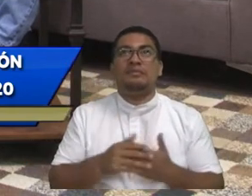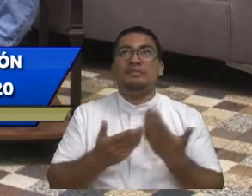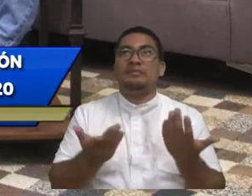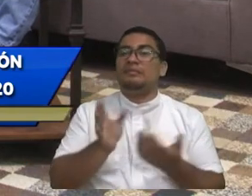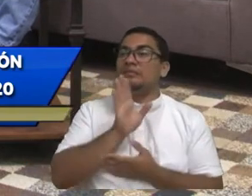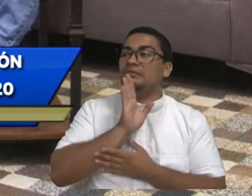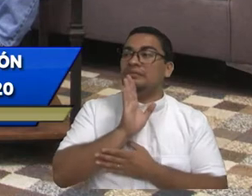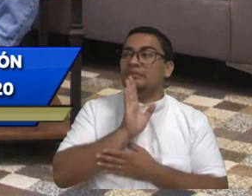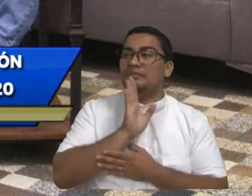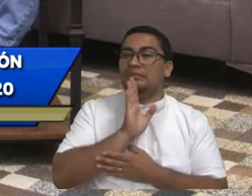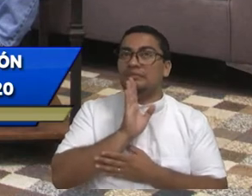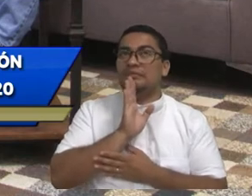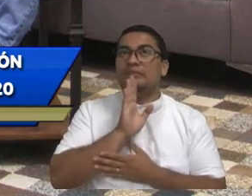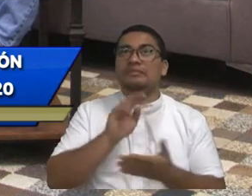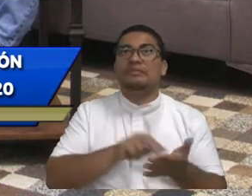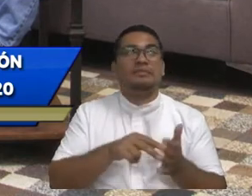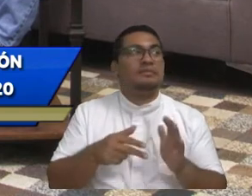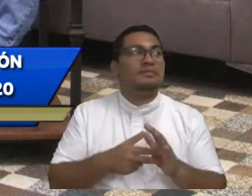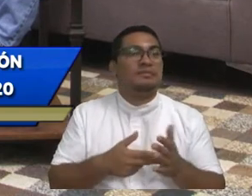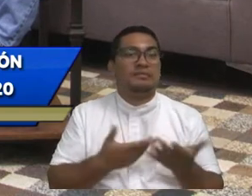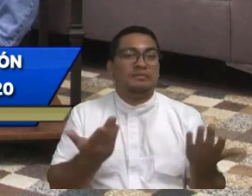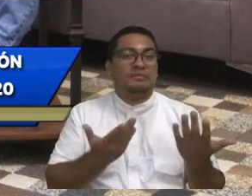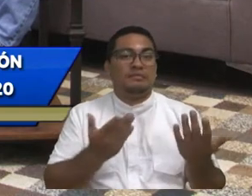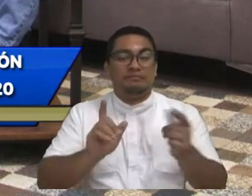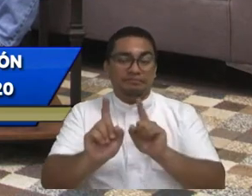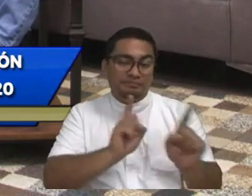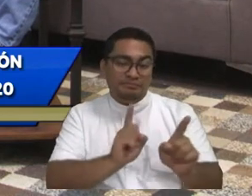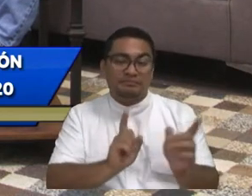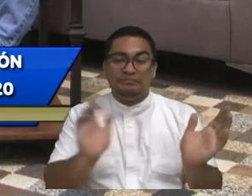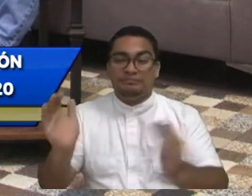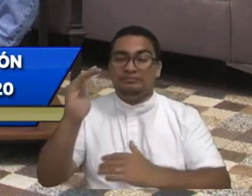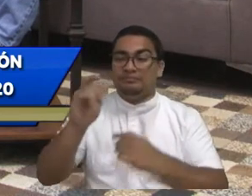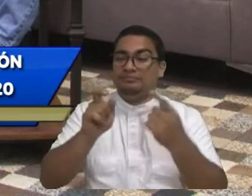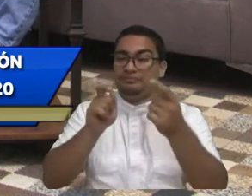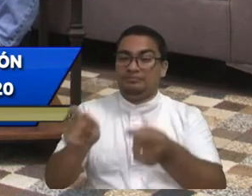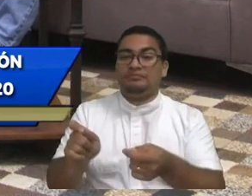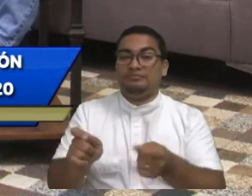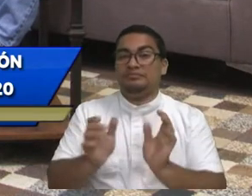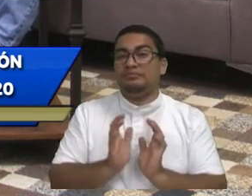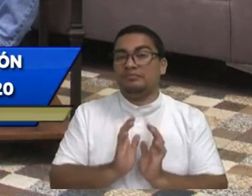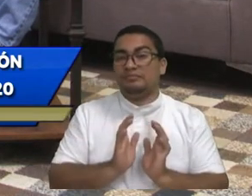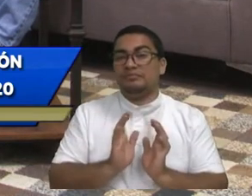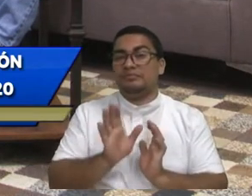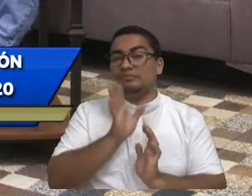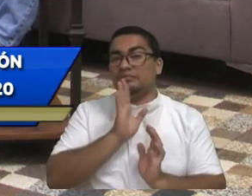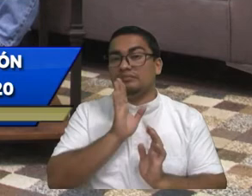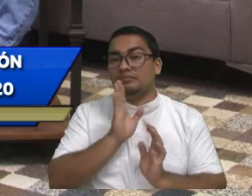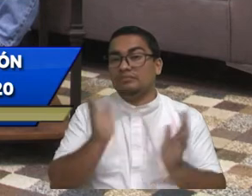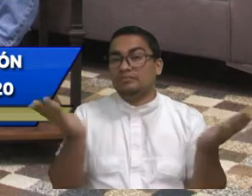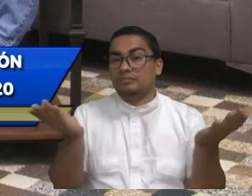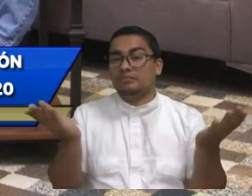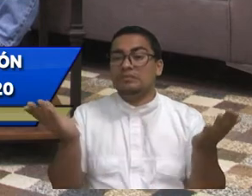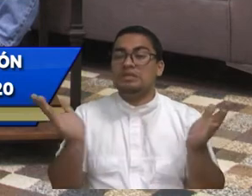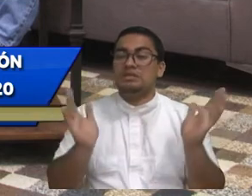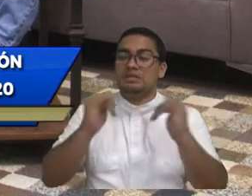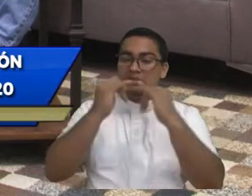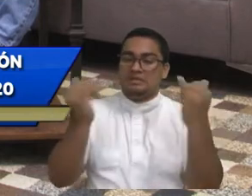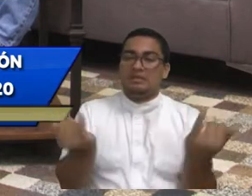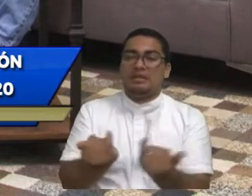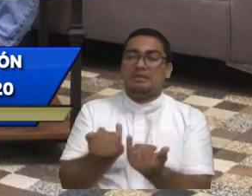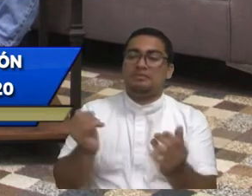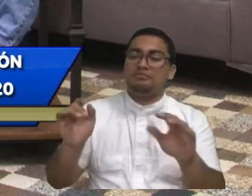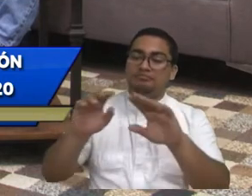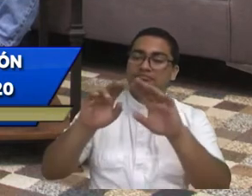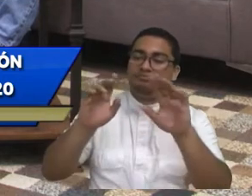hablando de certificación de competencias tyc y hablamos de certificación internacional pues en la parte tecnológica